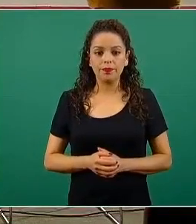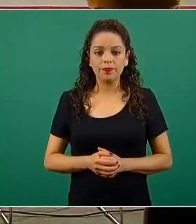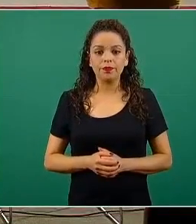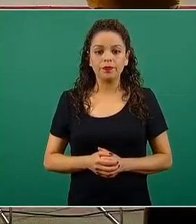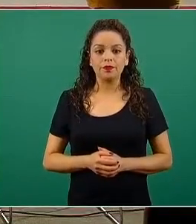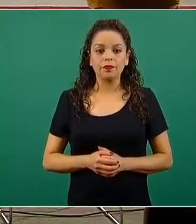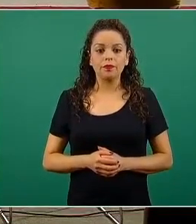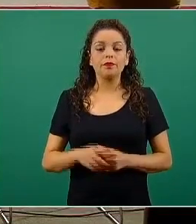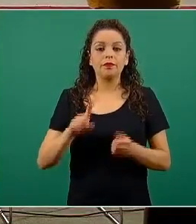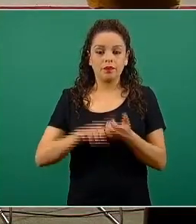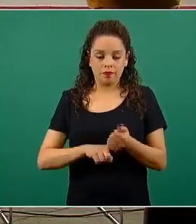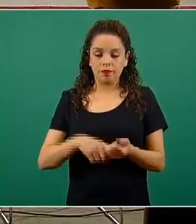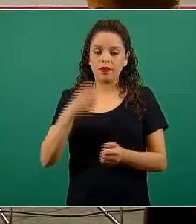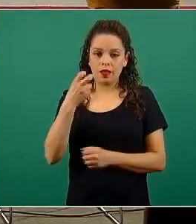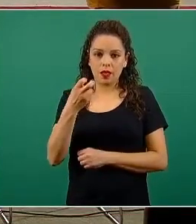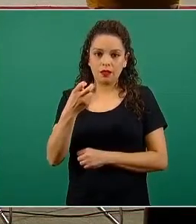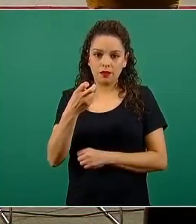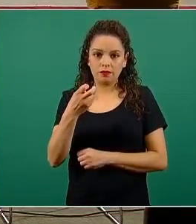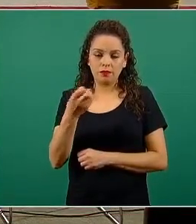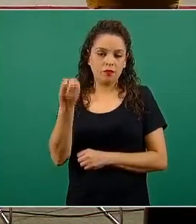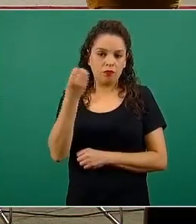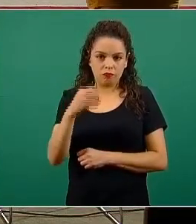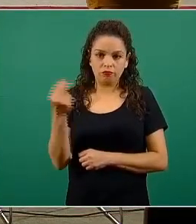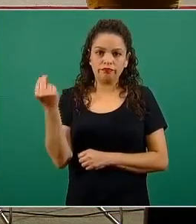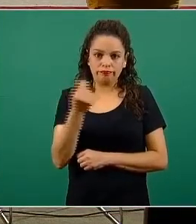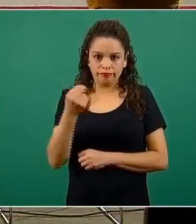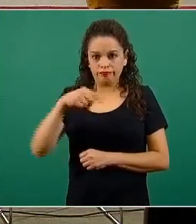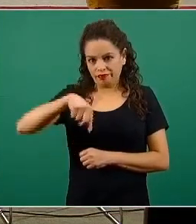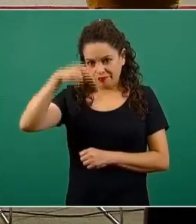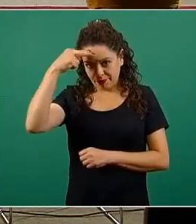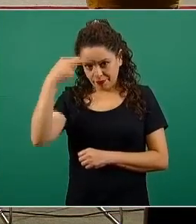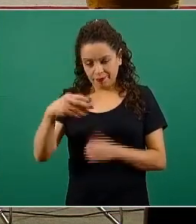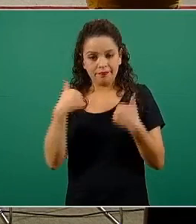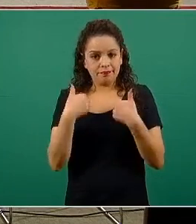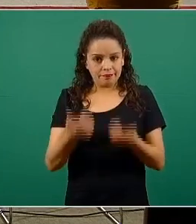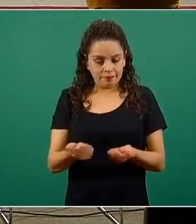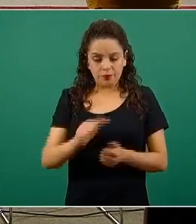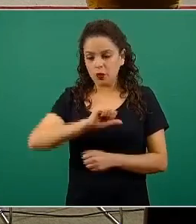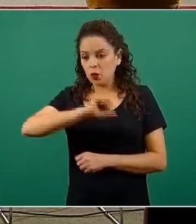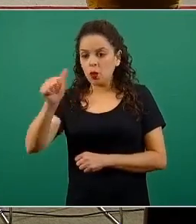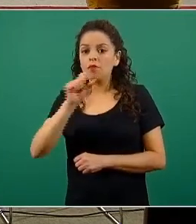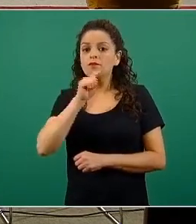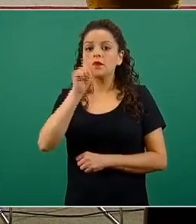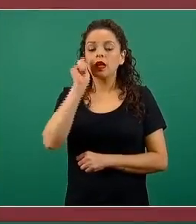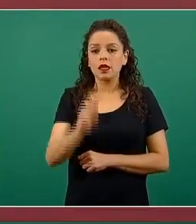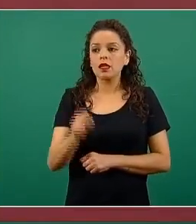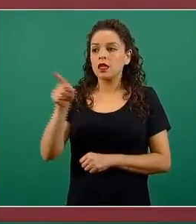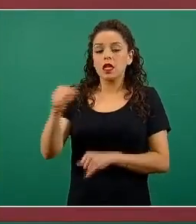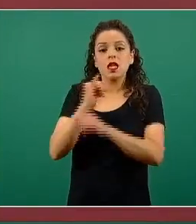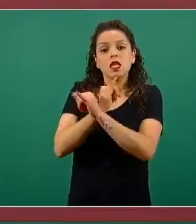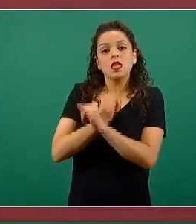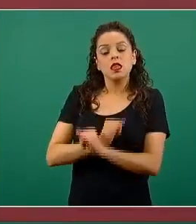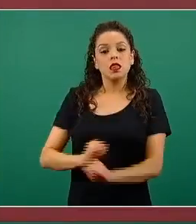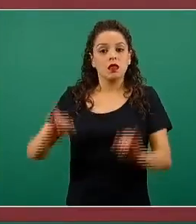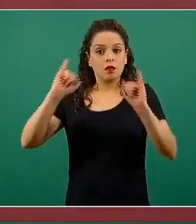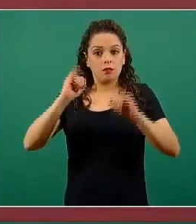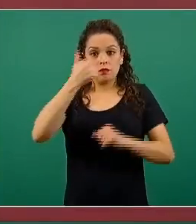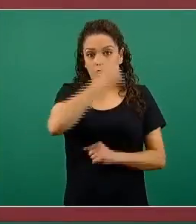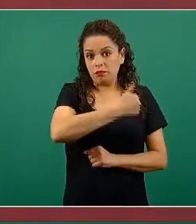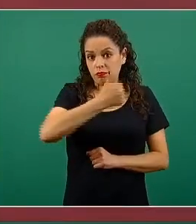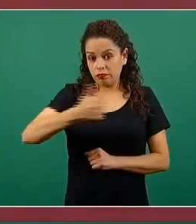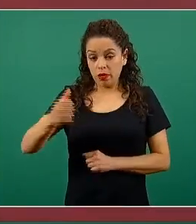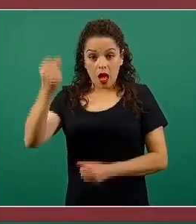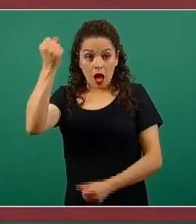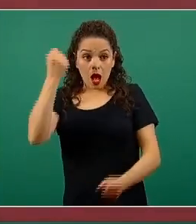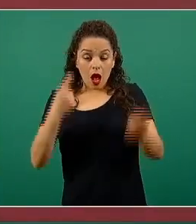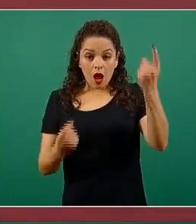mexicano, a la misma. También otro valor importante de este trabajo fue su autonomía, su independencia. Aunque algunas